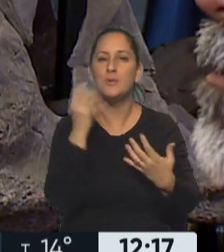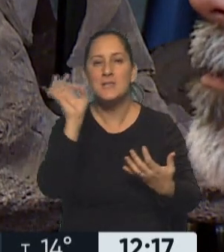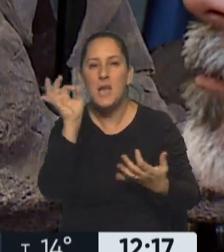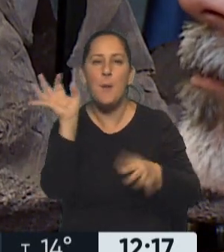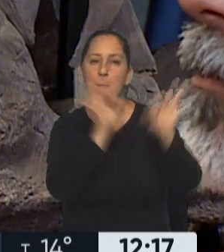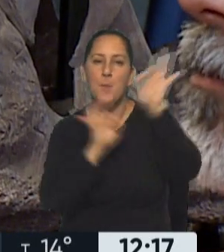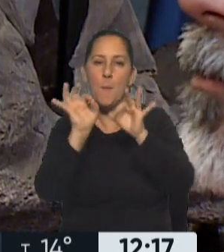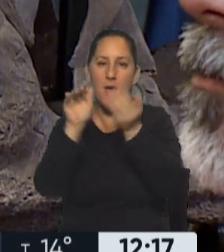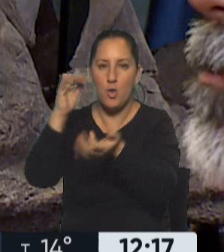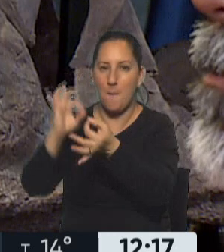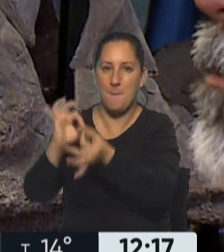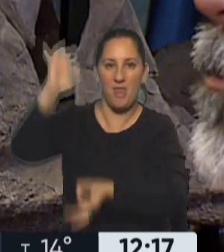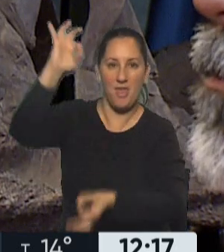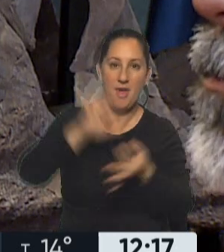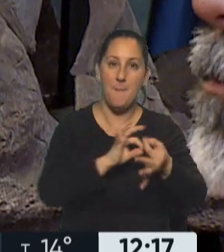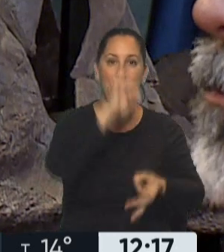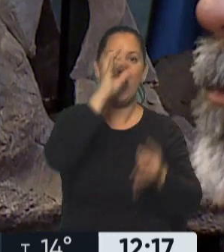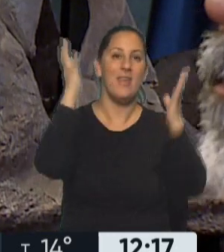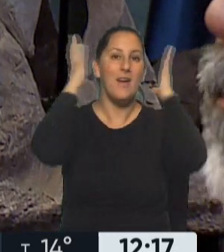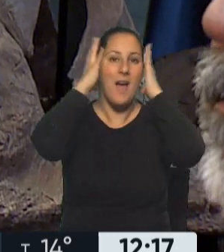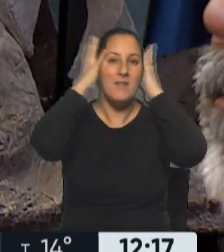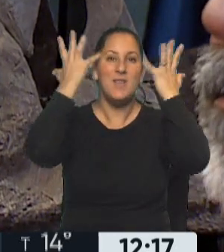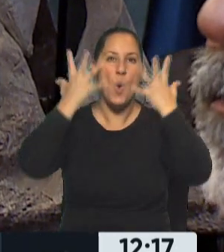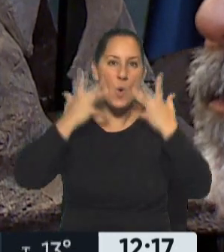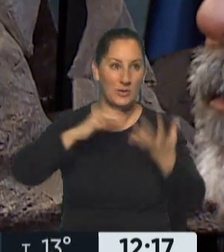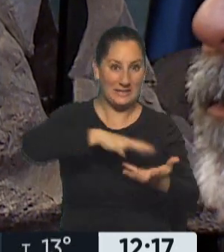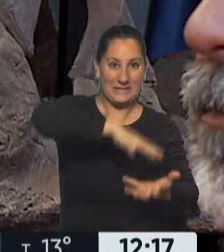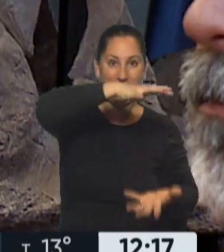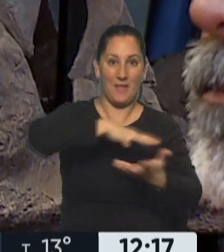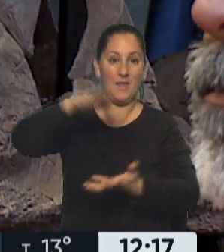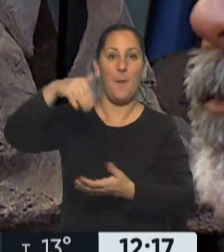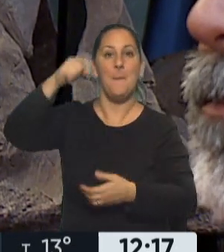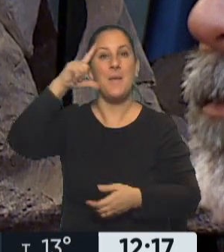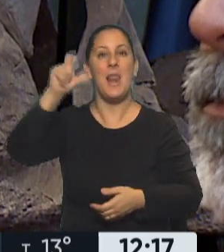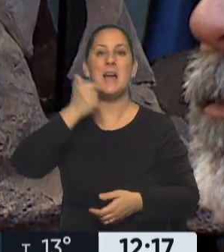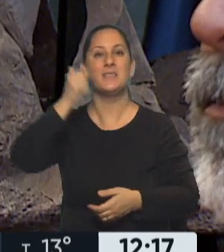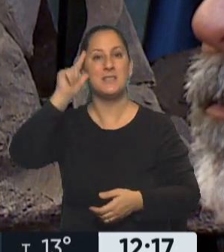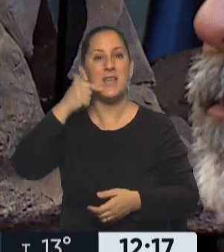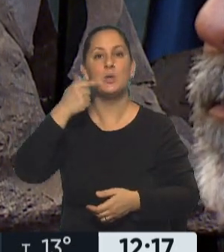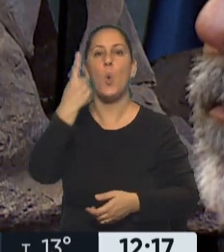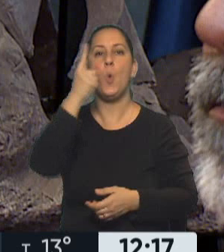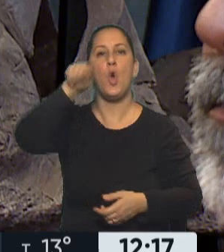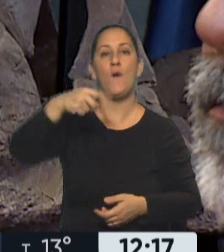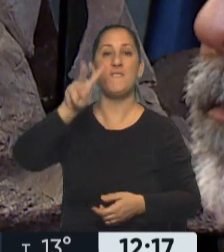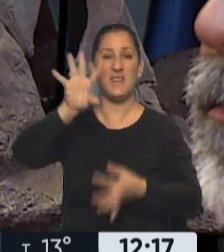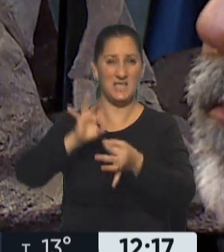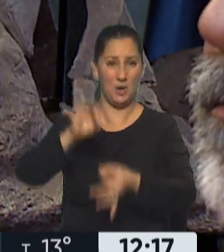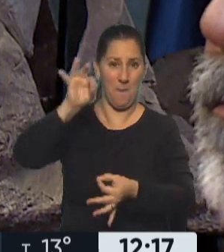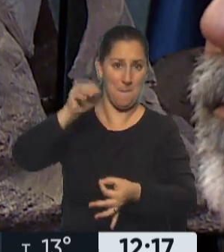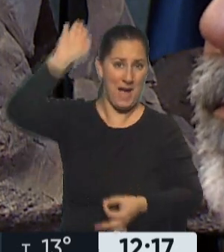el tamaño real de los cráneos de estos gigantes por ejemplo men access pasaba el metro 25 de